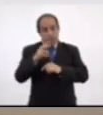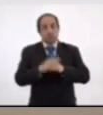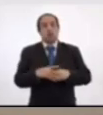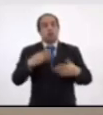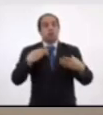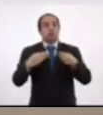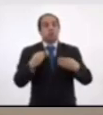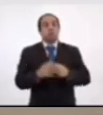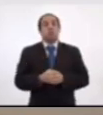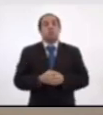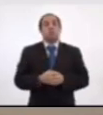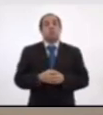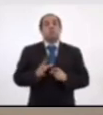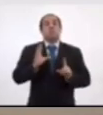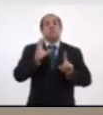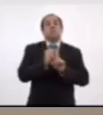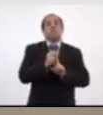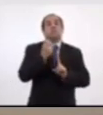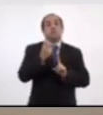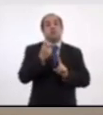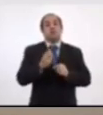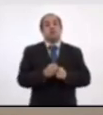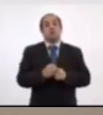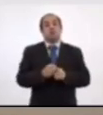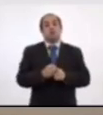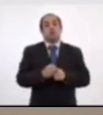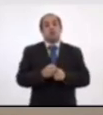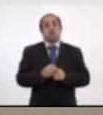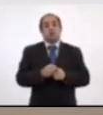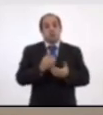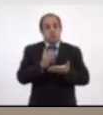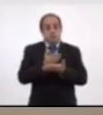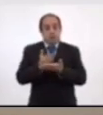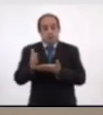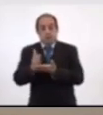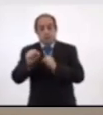pandemia, lograr que este fragmentado sistema